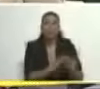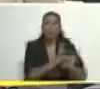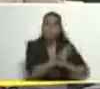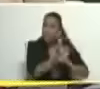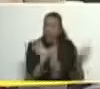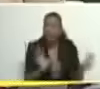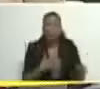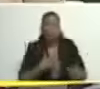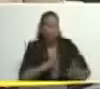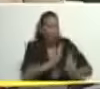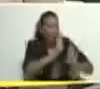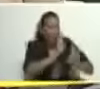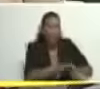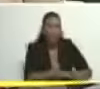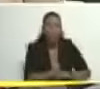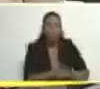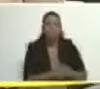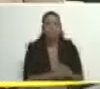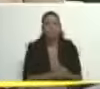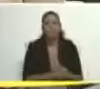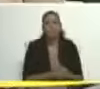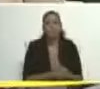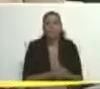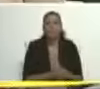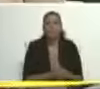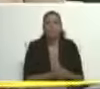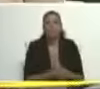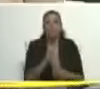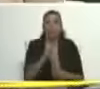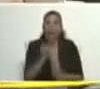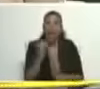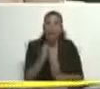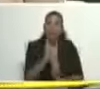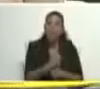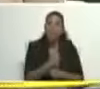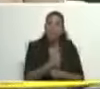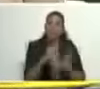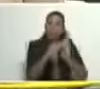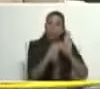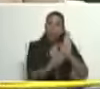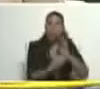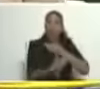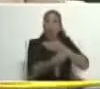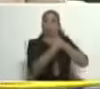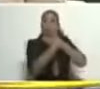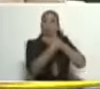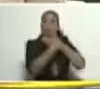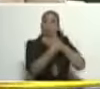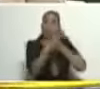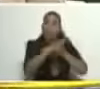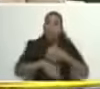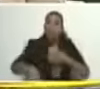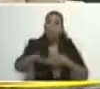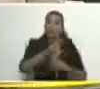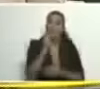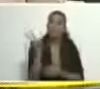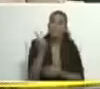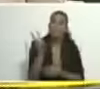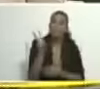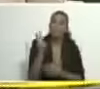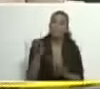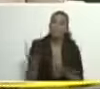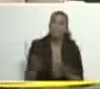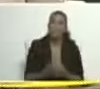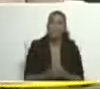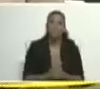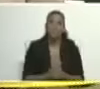plenamente the unilateral la condena a las medidas unilaterales coercitivas contra la República